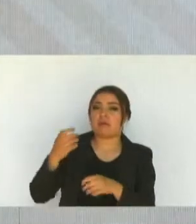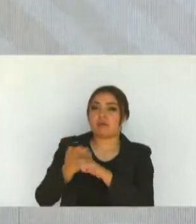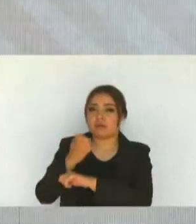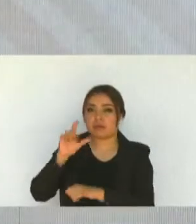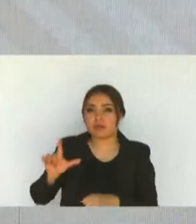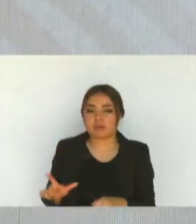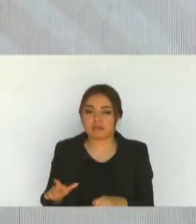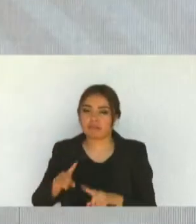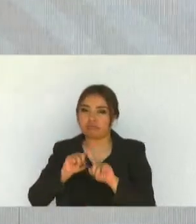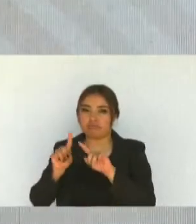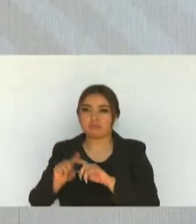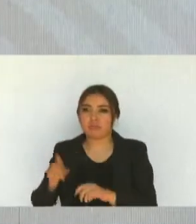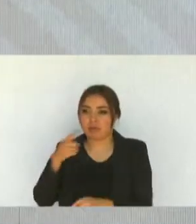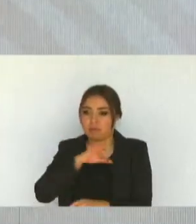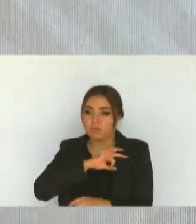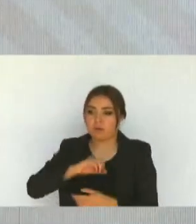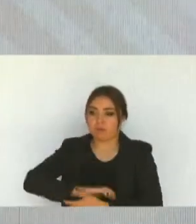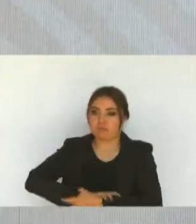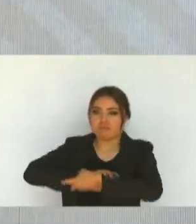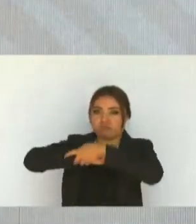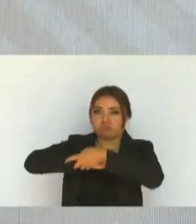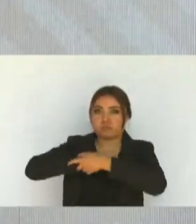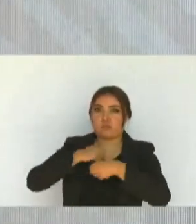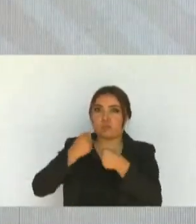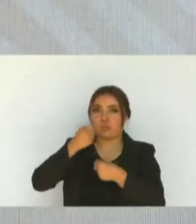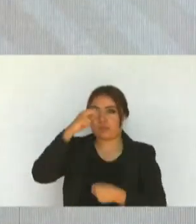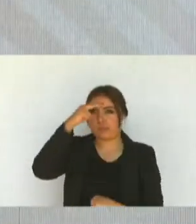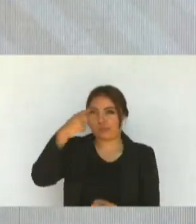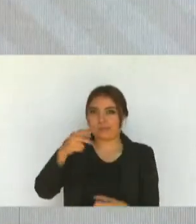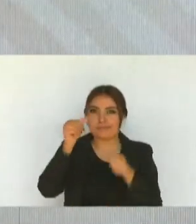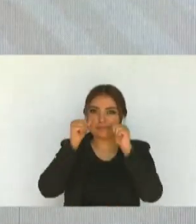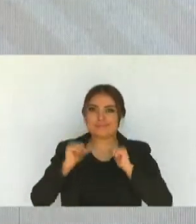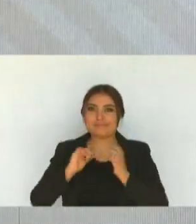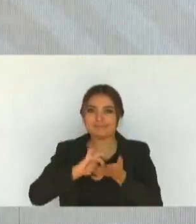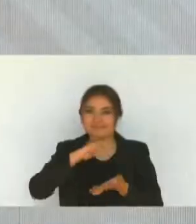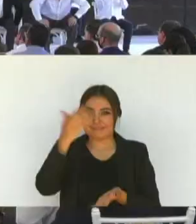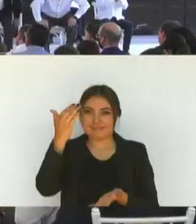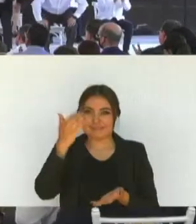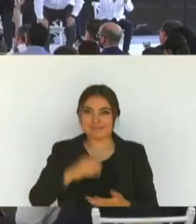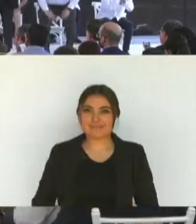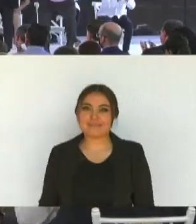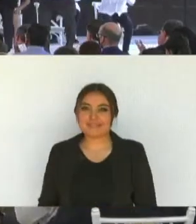de la fuerza laboral de Coahuila y de México. Por su atención, muchas gracias.